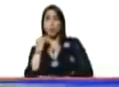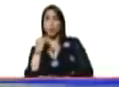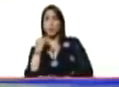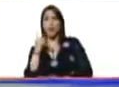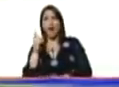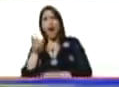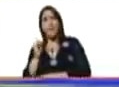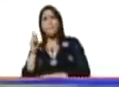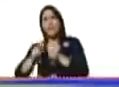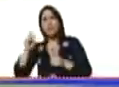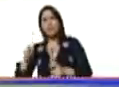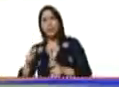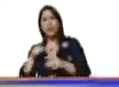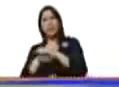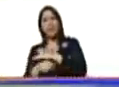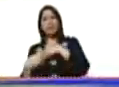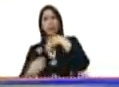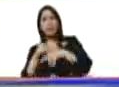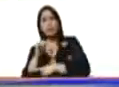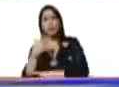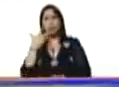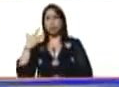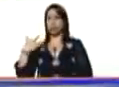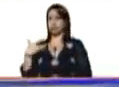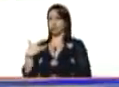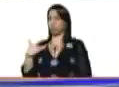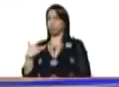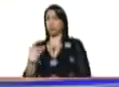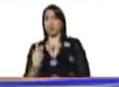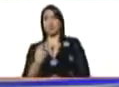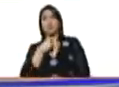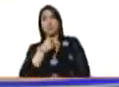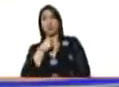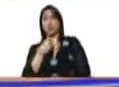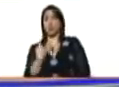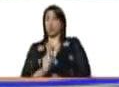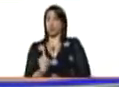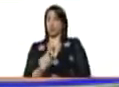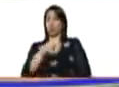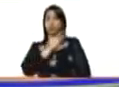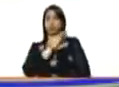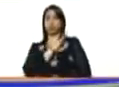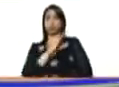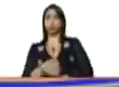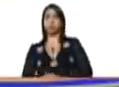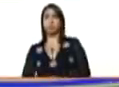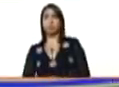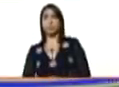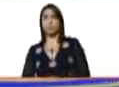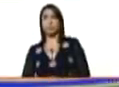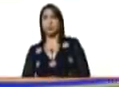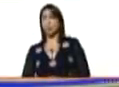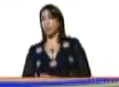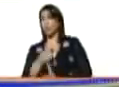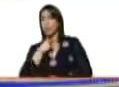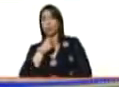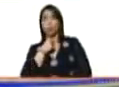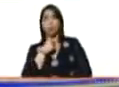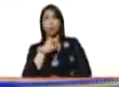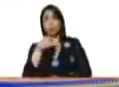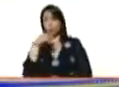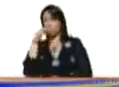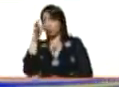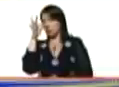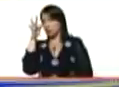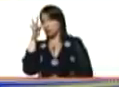narcisistas, pequeñitos. Les gusta porque son narcisos. Les gusta empolvarse la nariz y ser